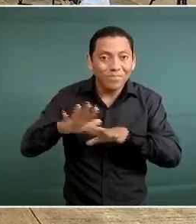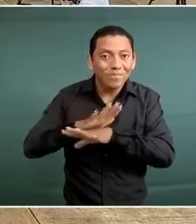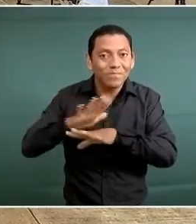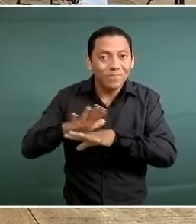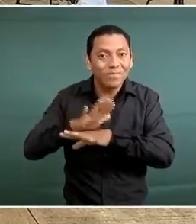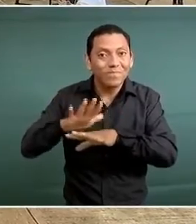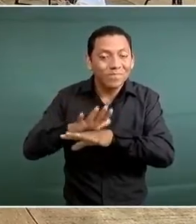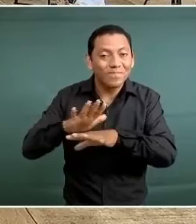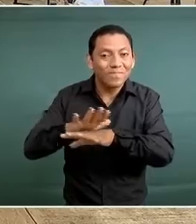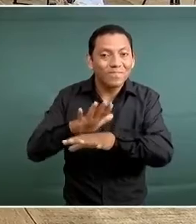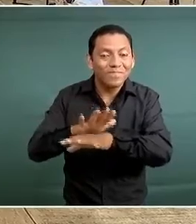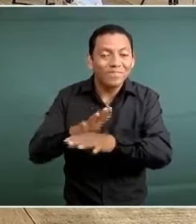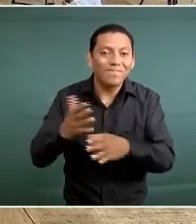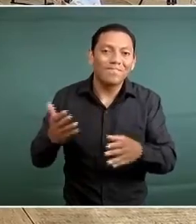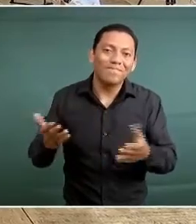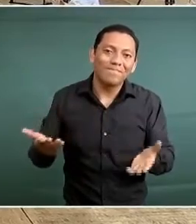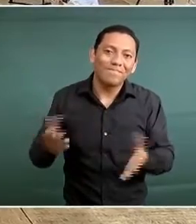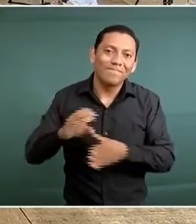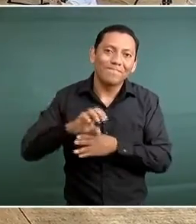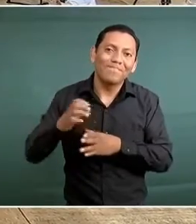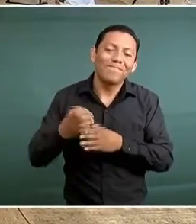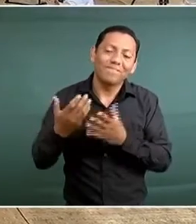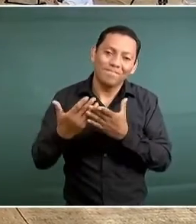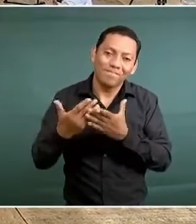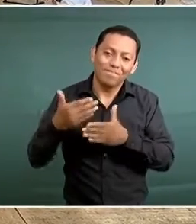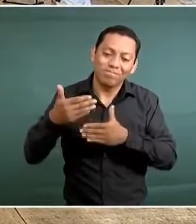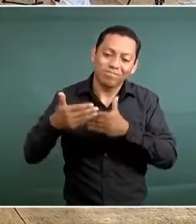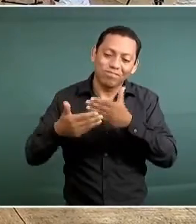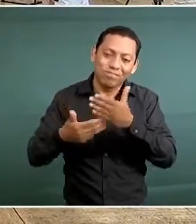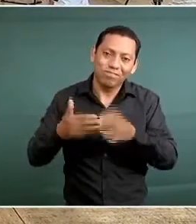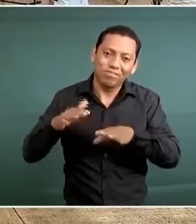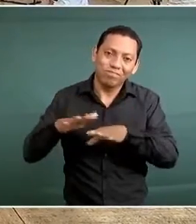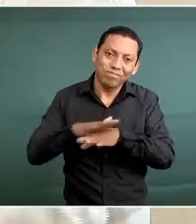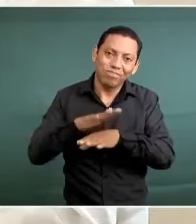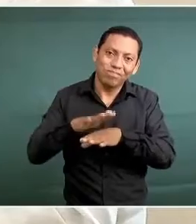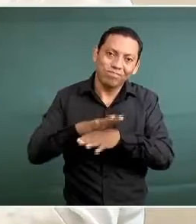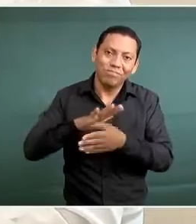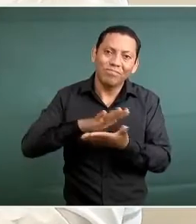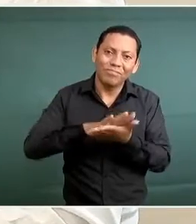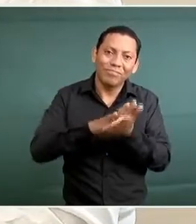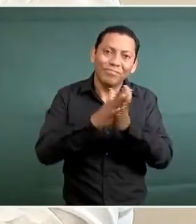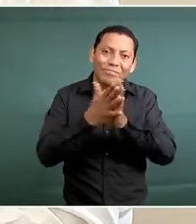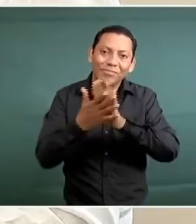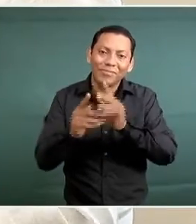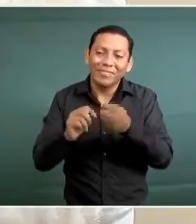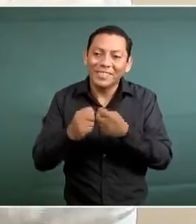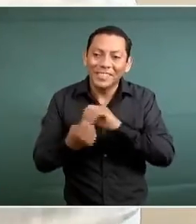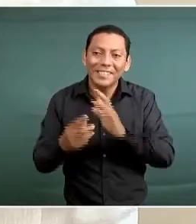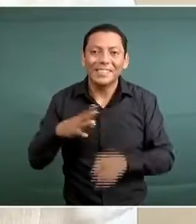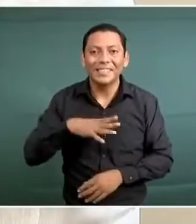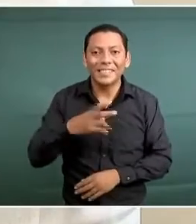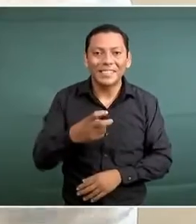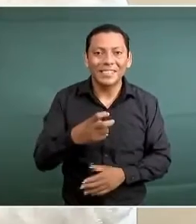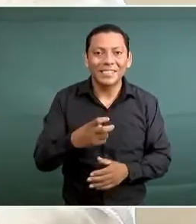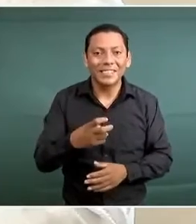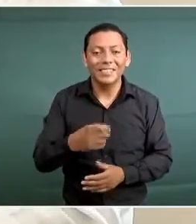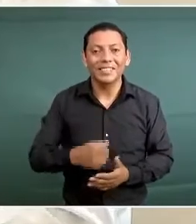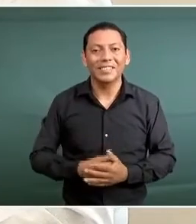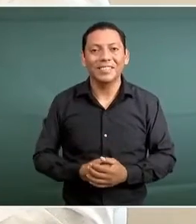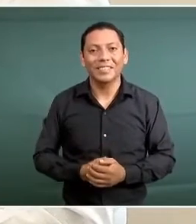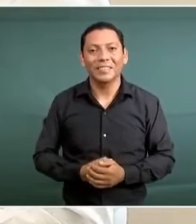entonces lleva tiempo es un proceso de transición yo